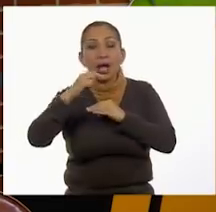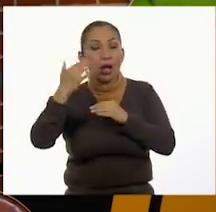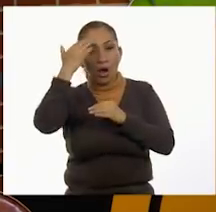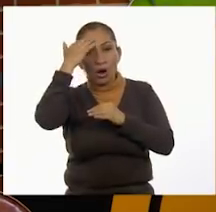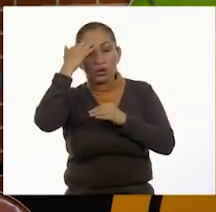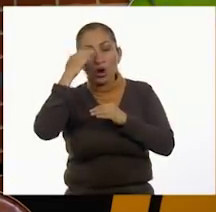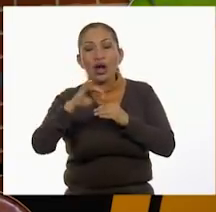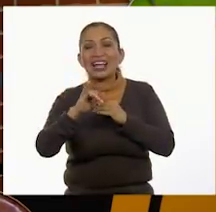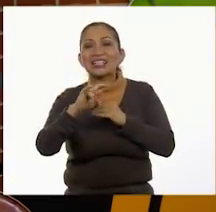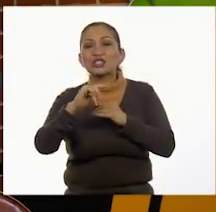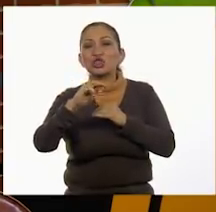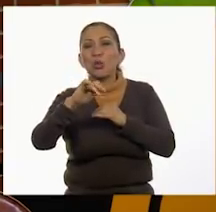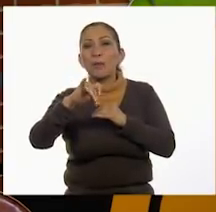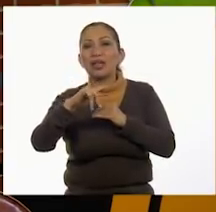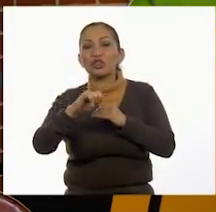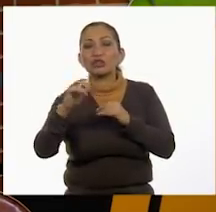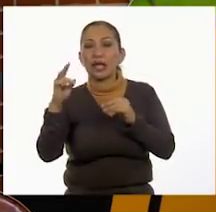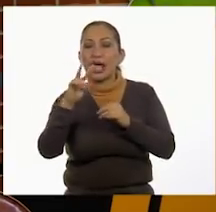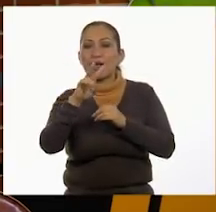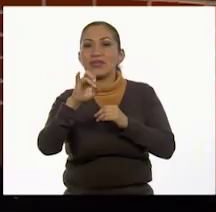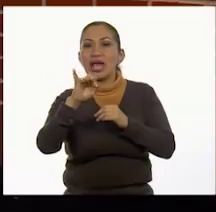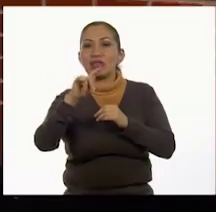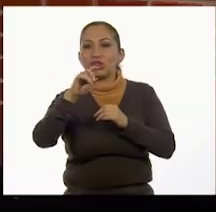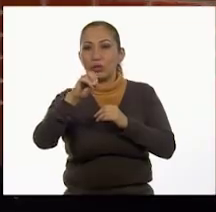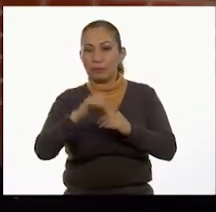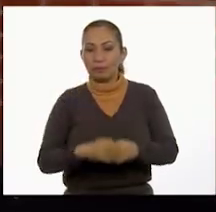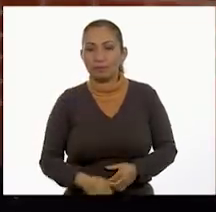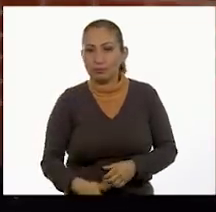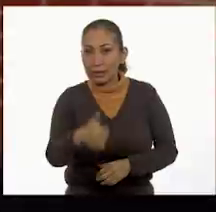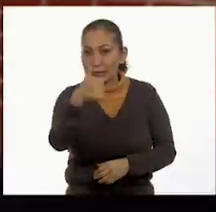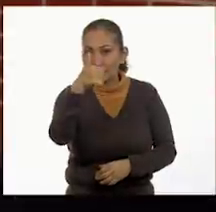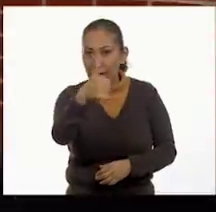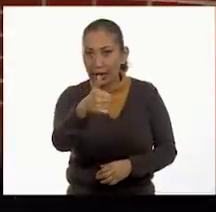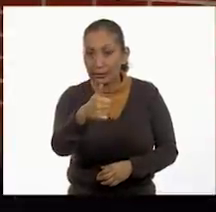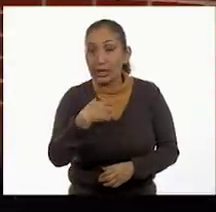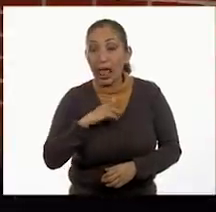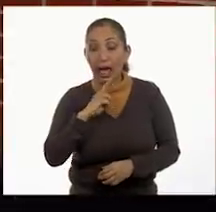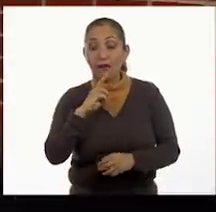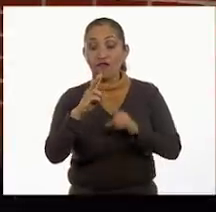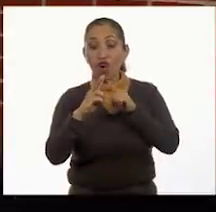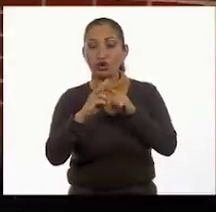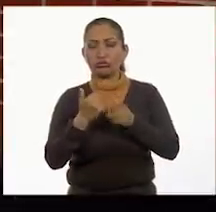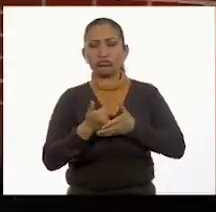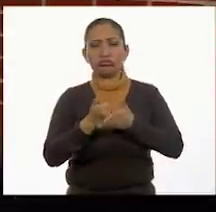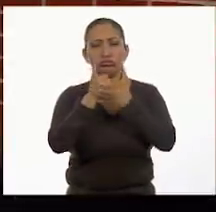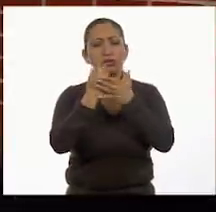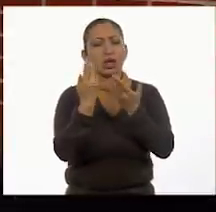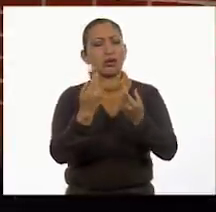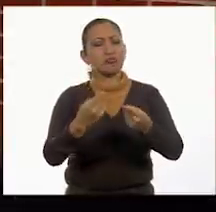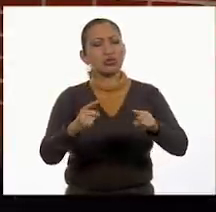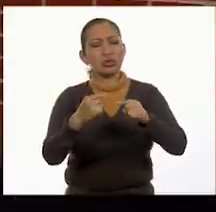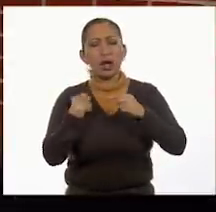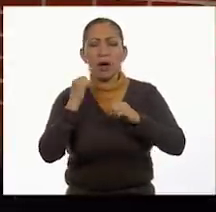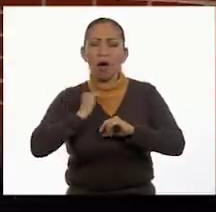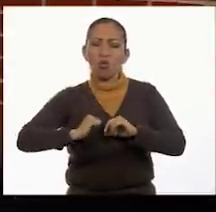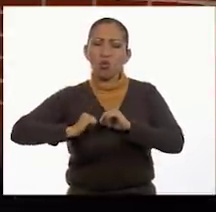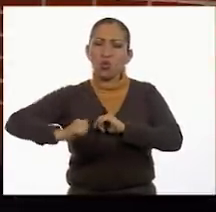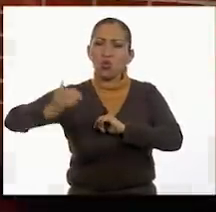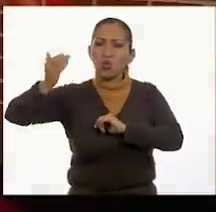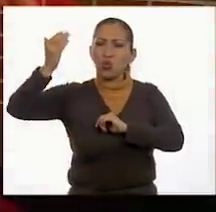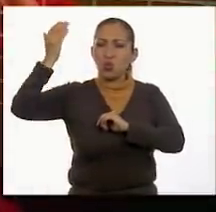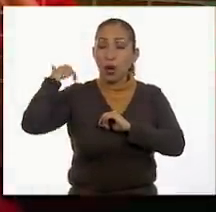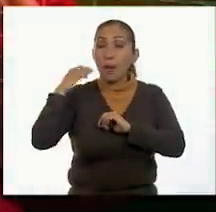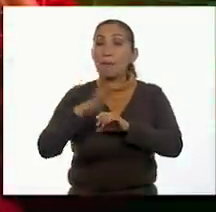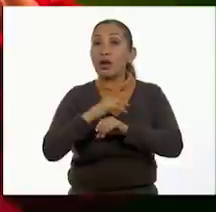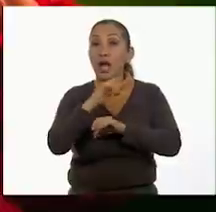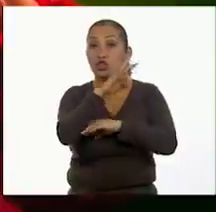como instrumentos de viento. 6. La voz es el instrumento melódico más antiguo que existe,